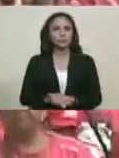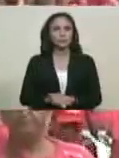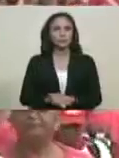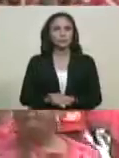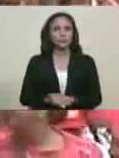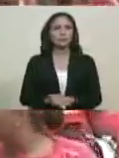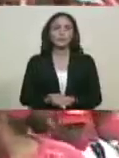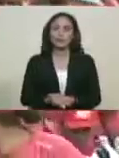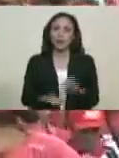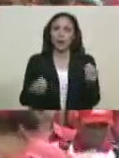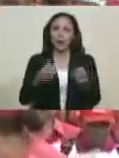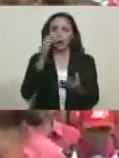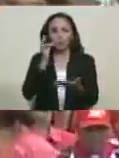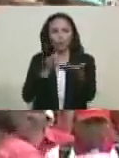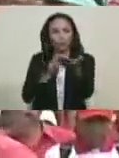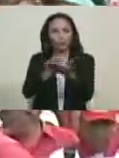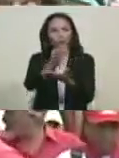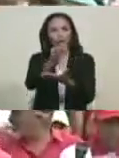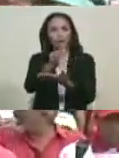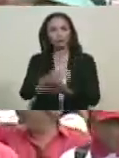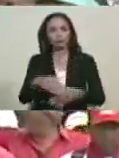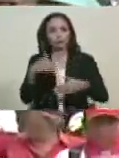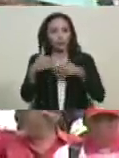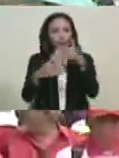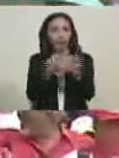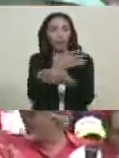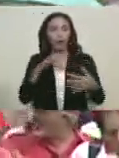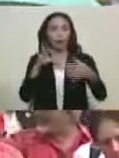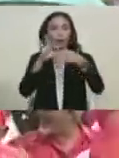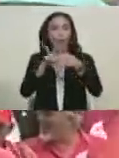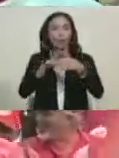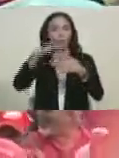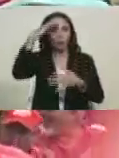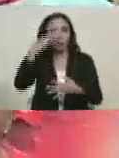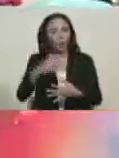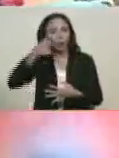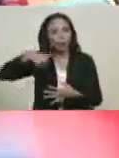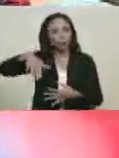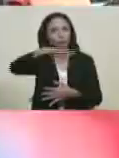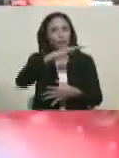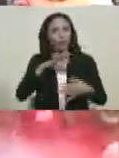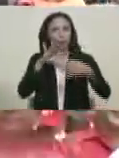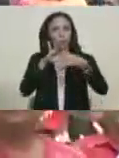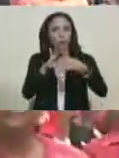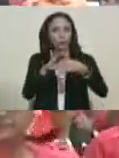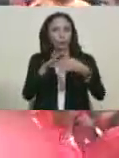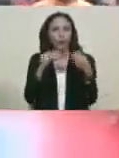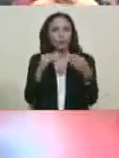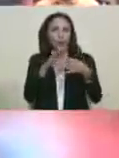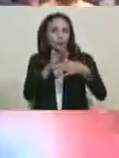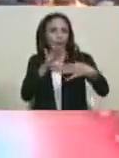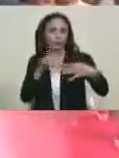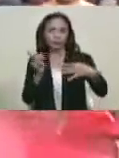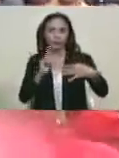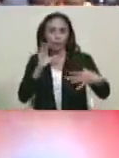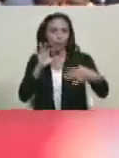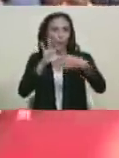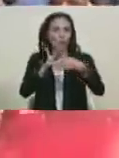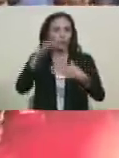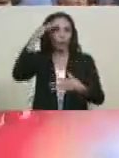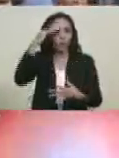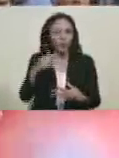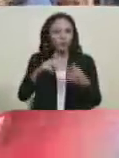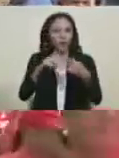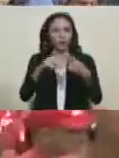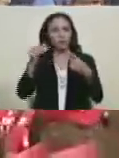el cerrar filas en la unión cívico-militar del pueblo de venezuela frente a estos